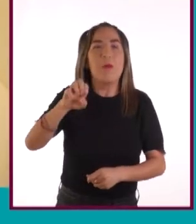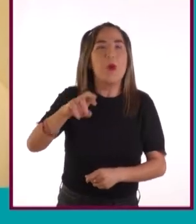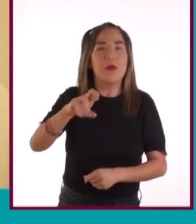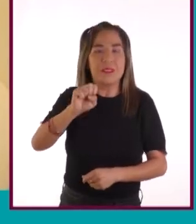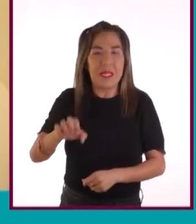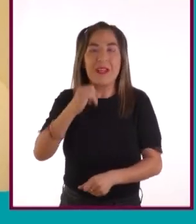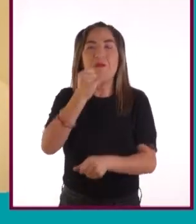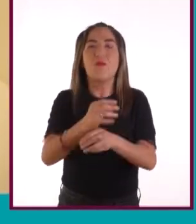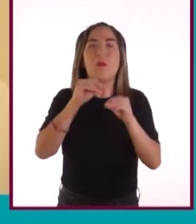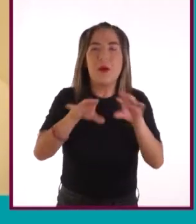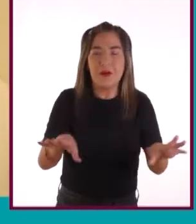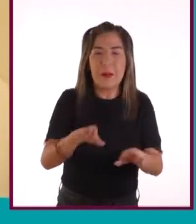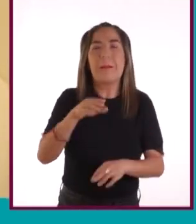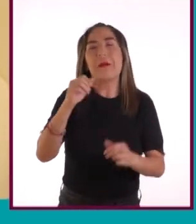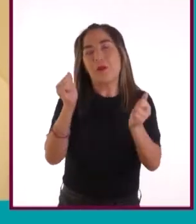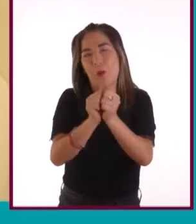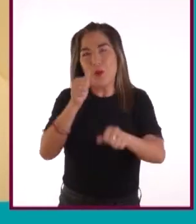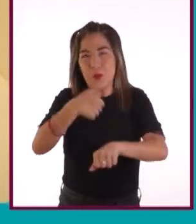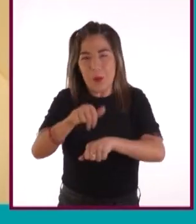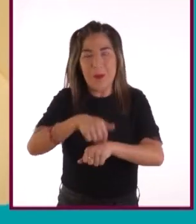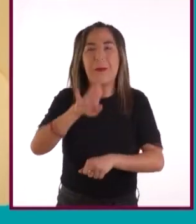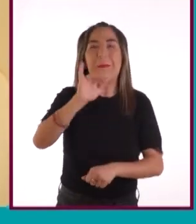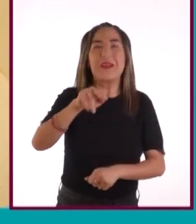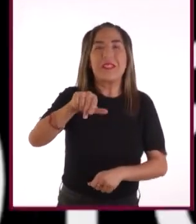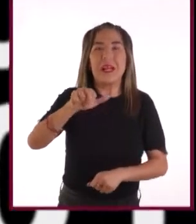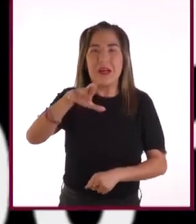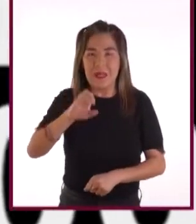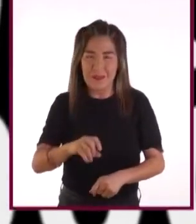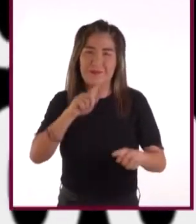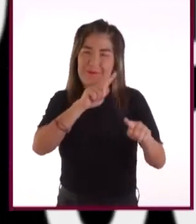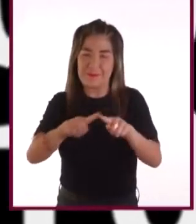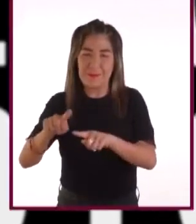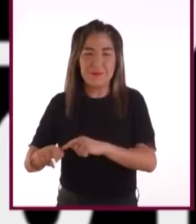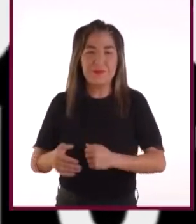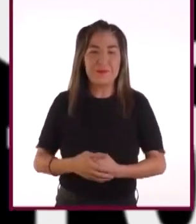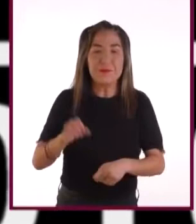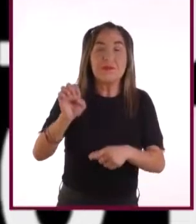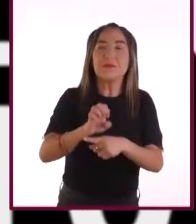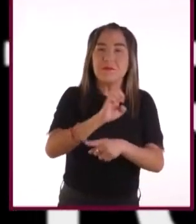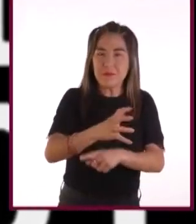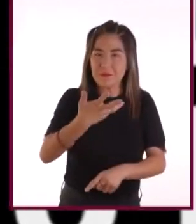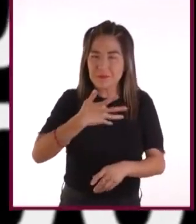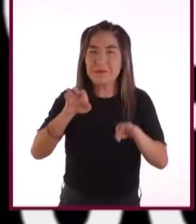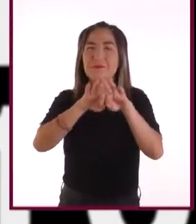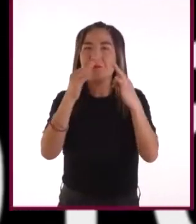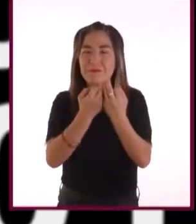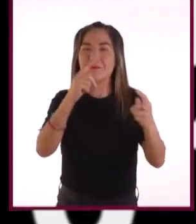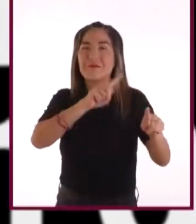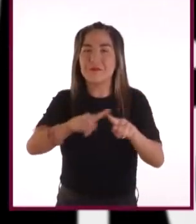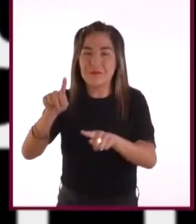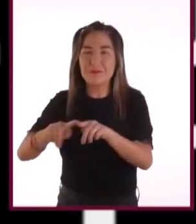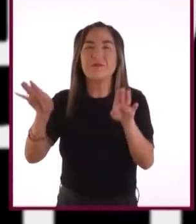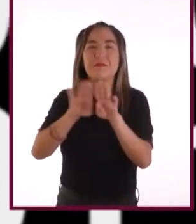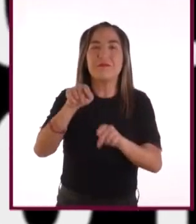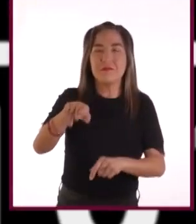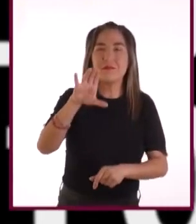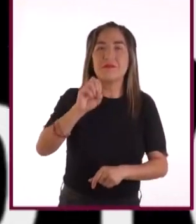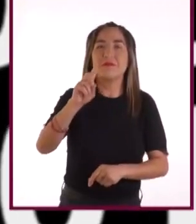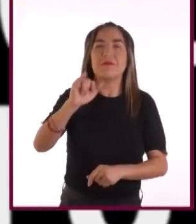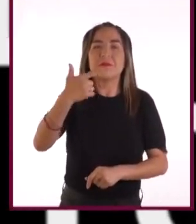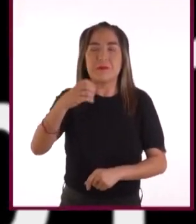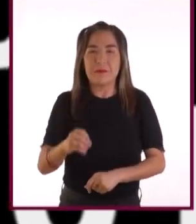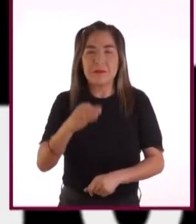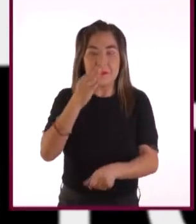el informático, que tenemos el sistema binario, etcétera, ¿no? Entonces, hay diferentes formas de armar nosotros un